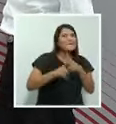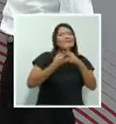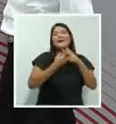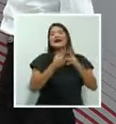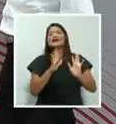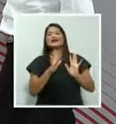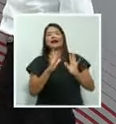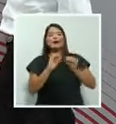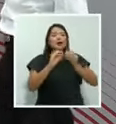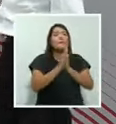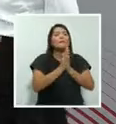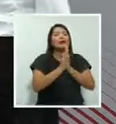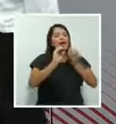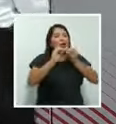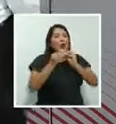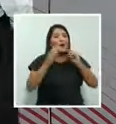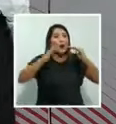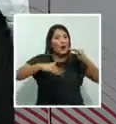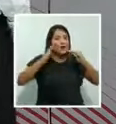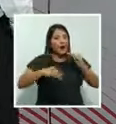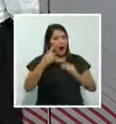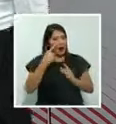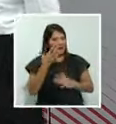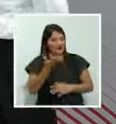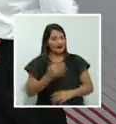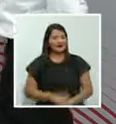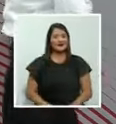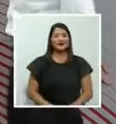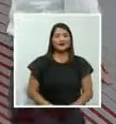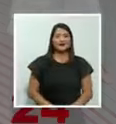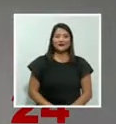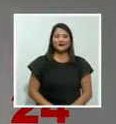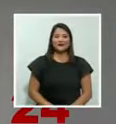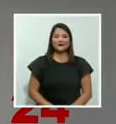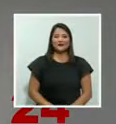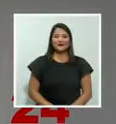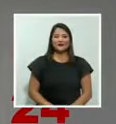los numeritos bajos. Adelante.